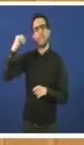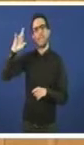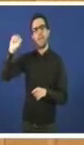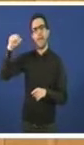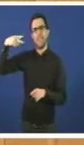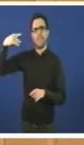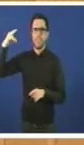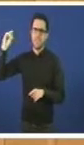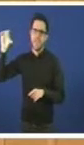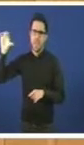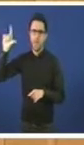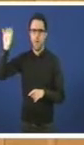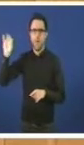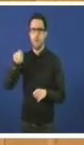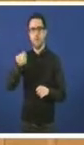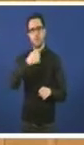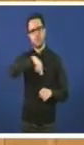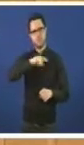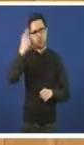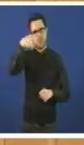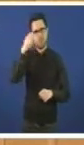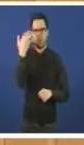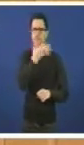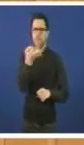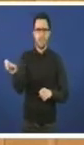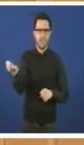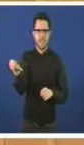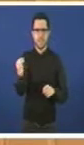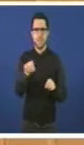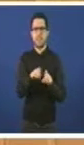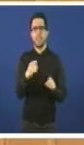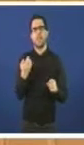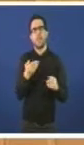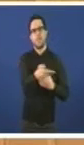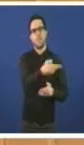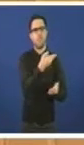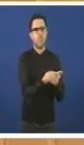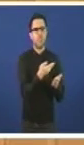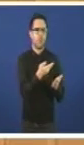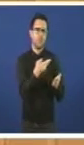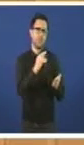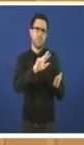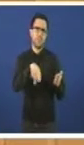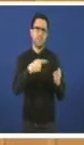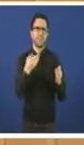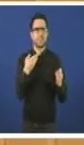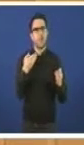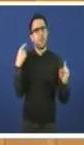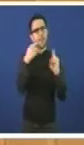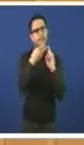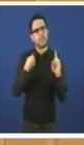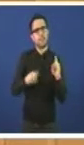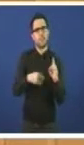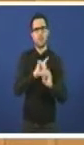bellos en estos menesteres sabemos perfectamente que esta moción creo que nos trae un fin en sí mismo en realidad nunca nada más que una